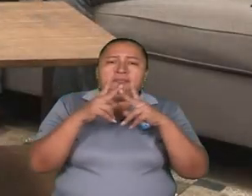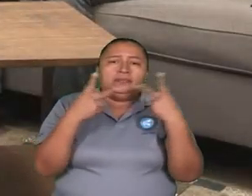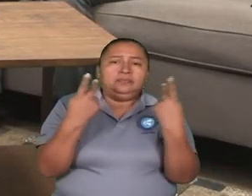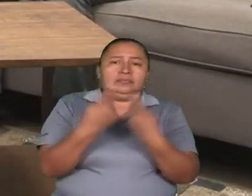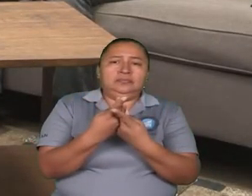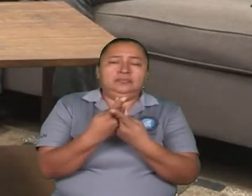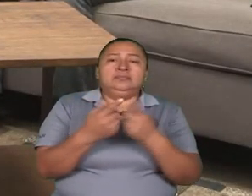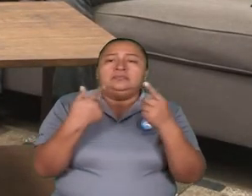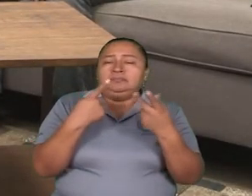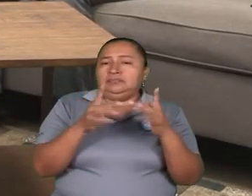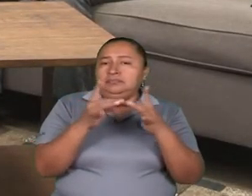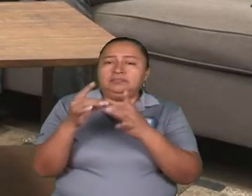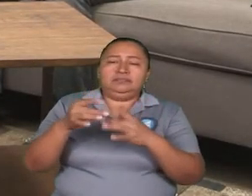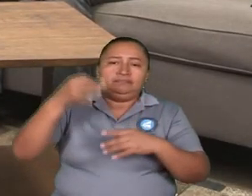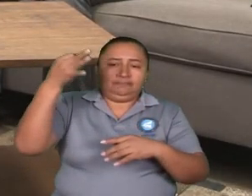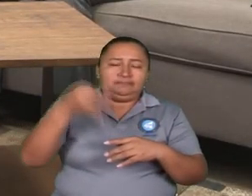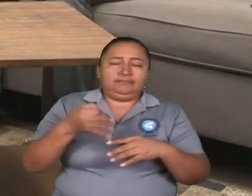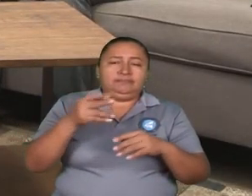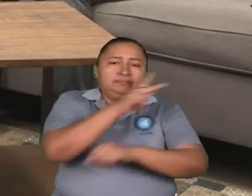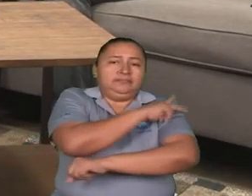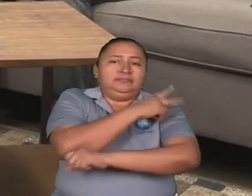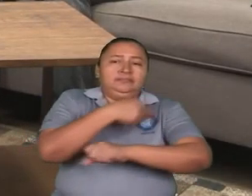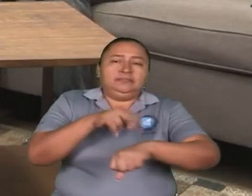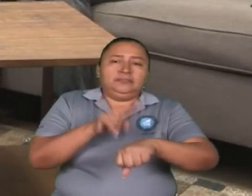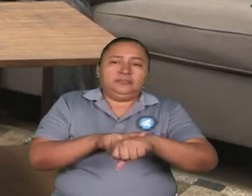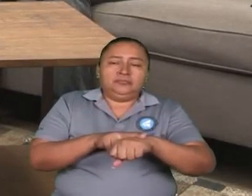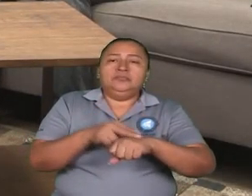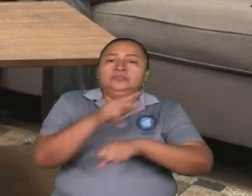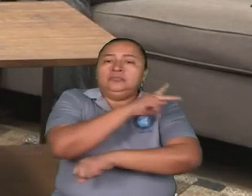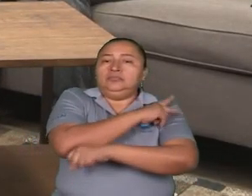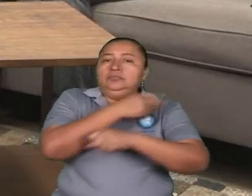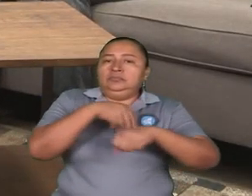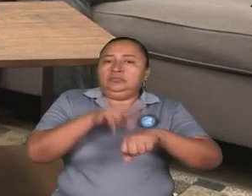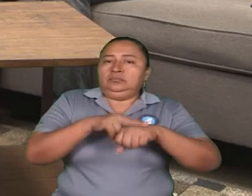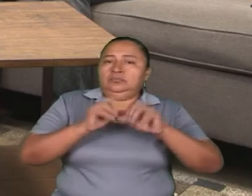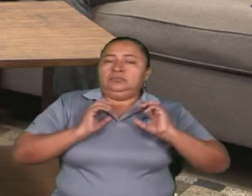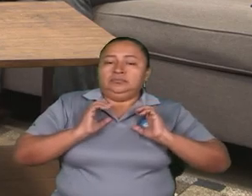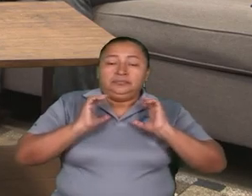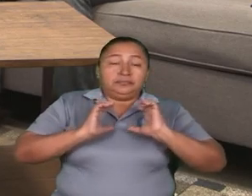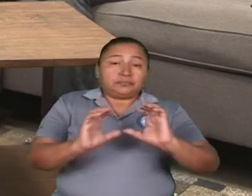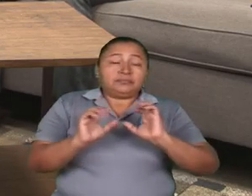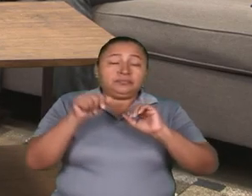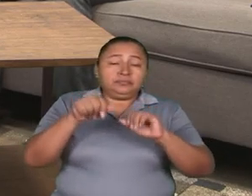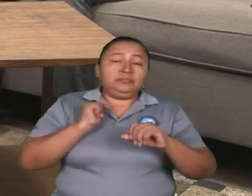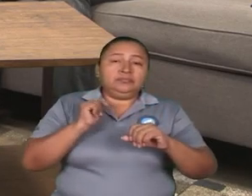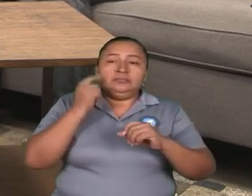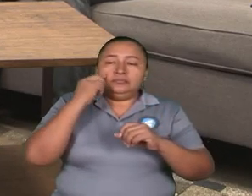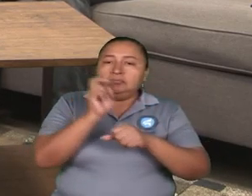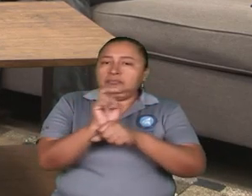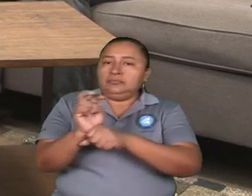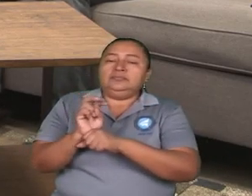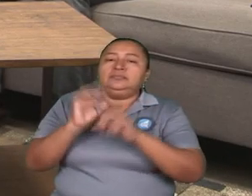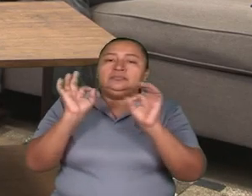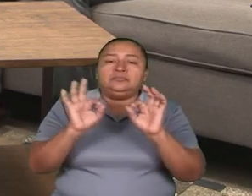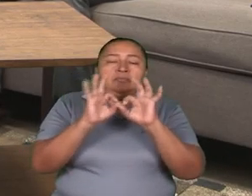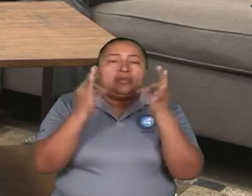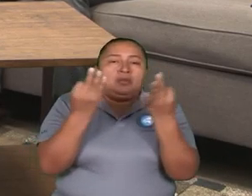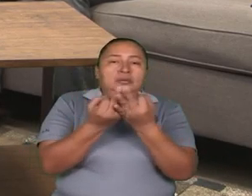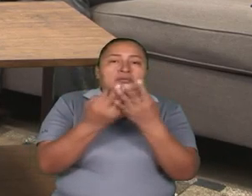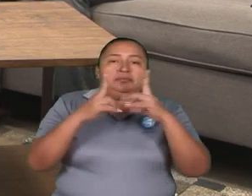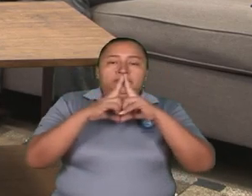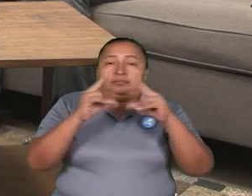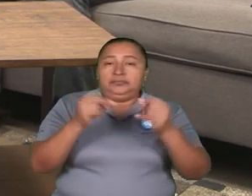no la podemos borrar, porque yo no quería ni que gritaría hubiera, ¿verdad? De repente hay gente que... Es decir, hay gente que no pensaba, pero la tradición de